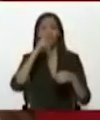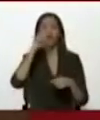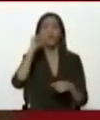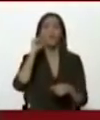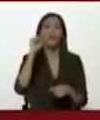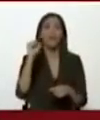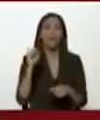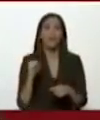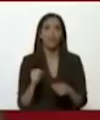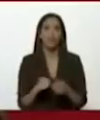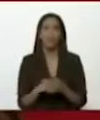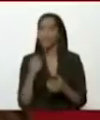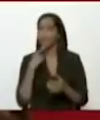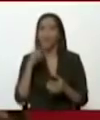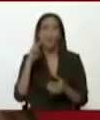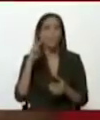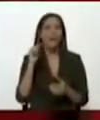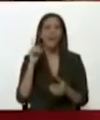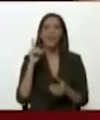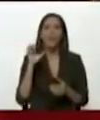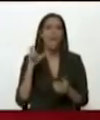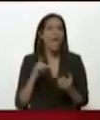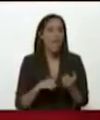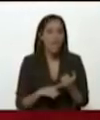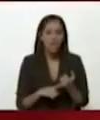no dijo Baduel, no dijo